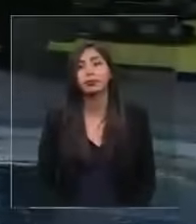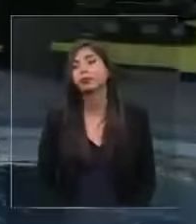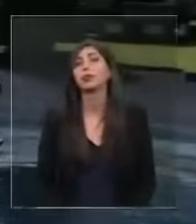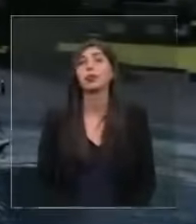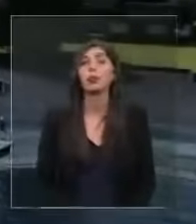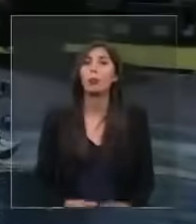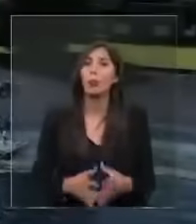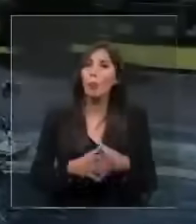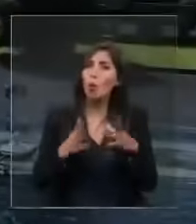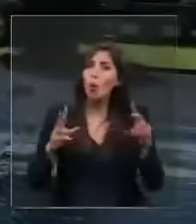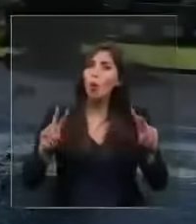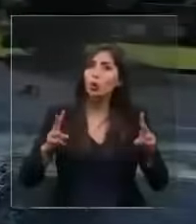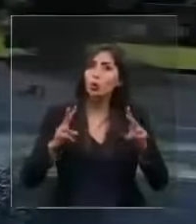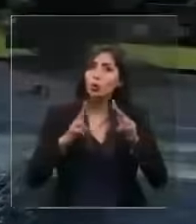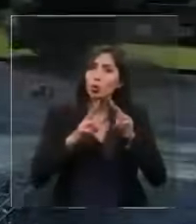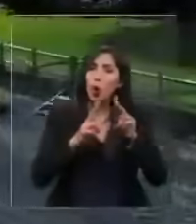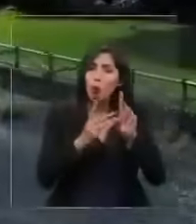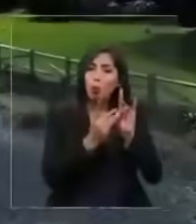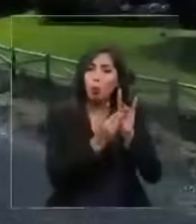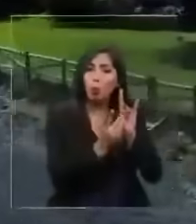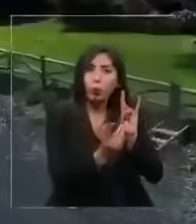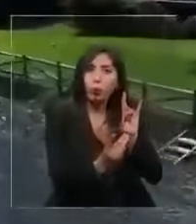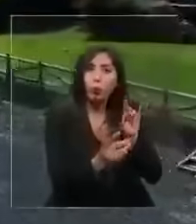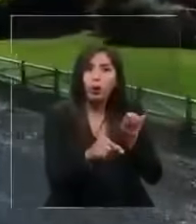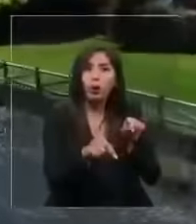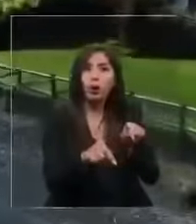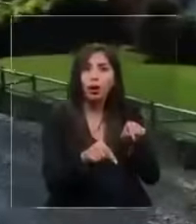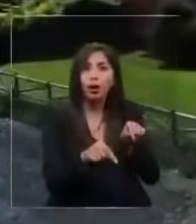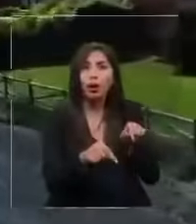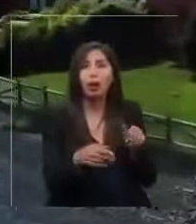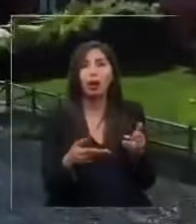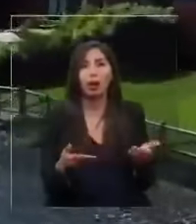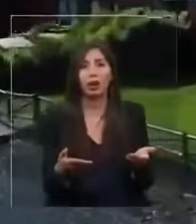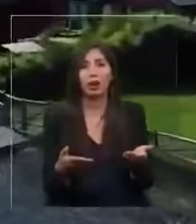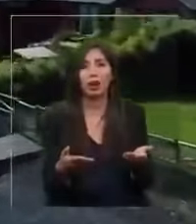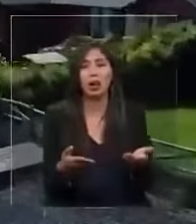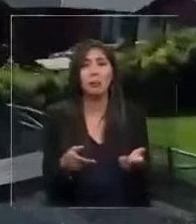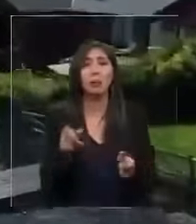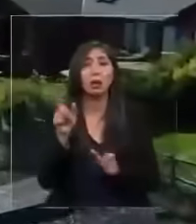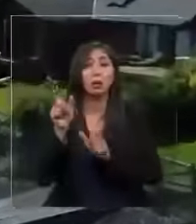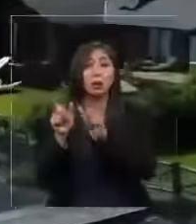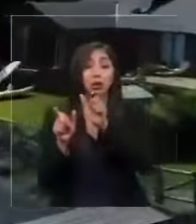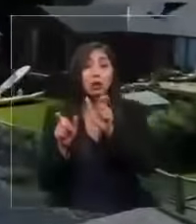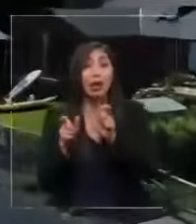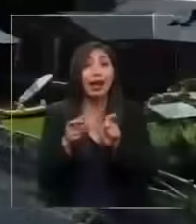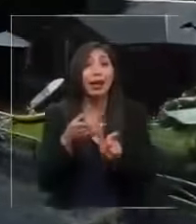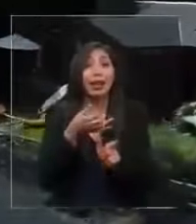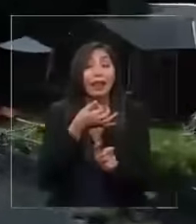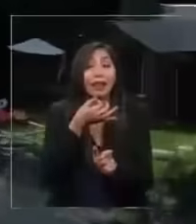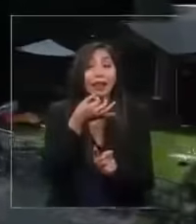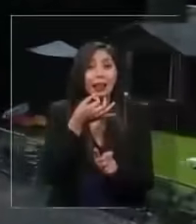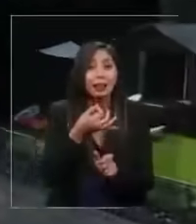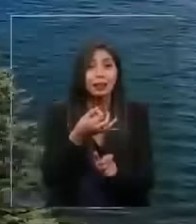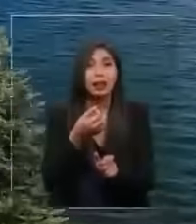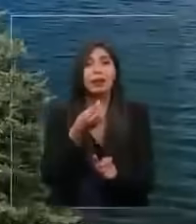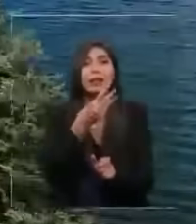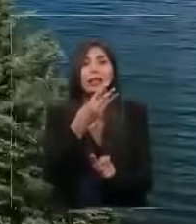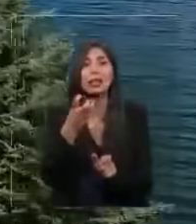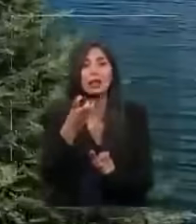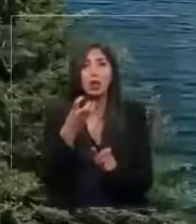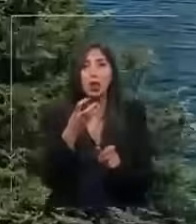Excesiva instalación de muelles y bajadas de lancha, y que según la Armada nos dice que 300 de las instalaciones que hay en el